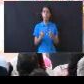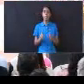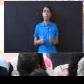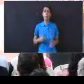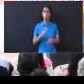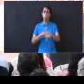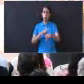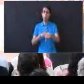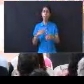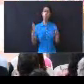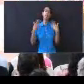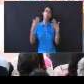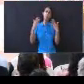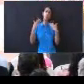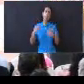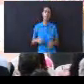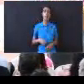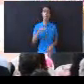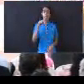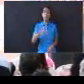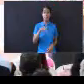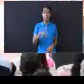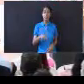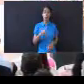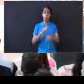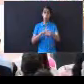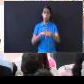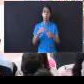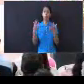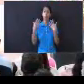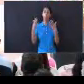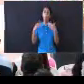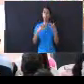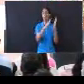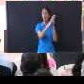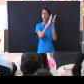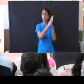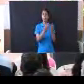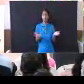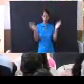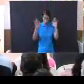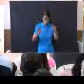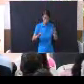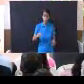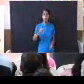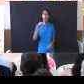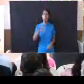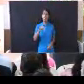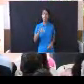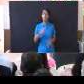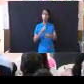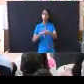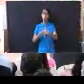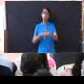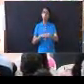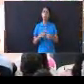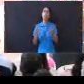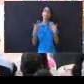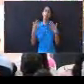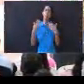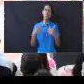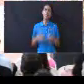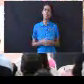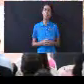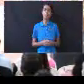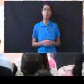este es un momento refrescante, la alabanza, la adoración, el momento de la palabra. Es un momento que refresca, es un momento que alivia. El momento